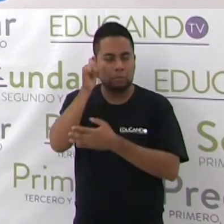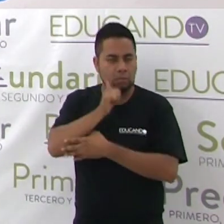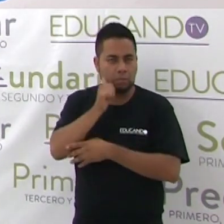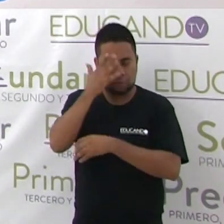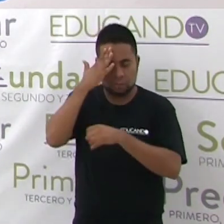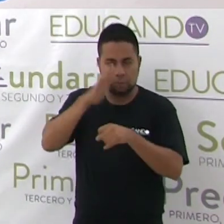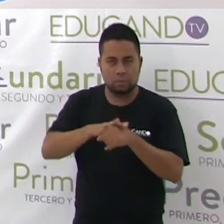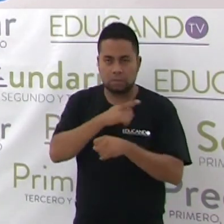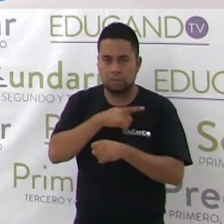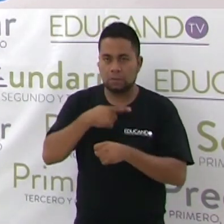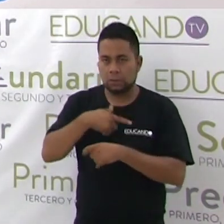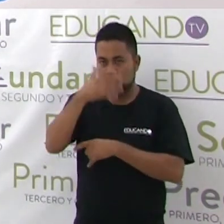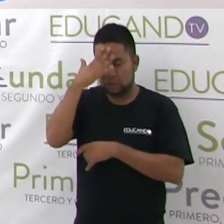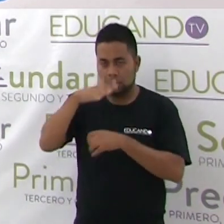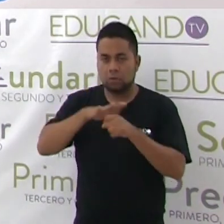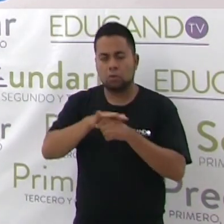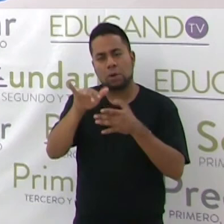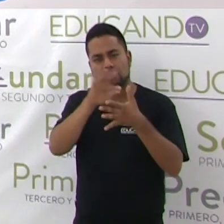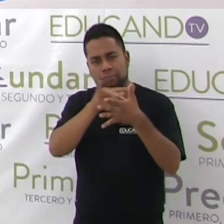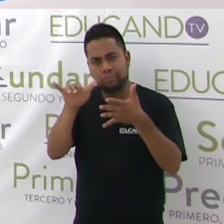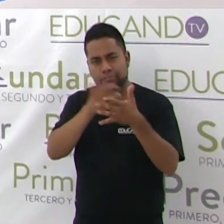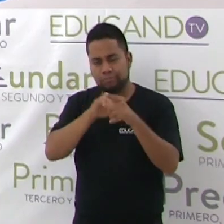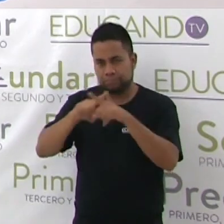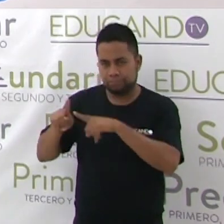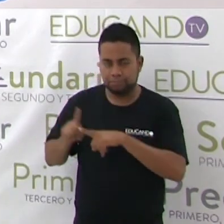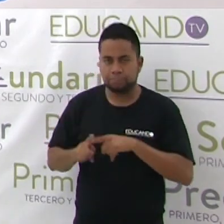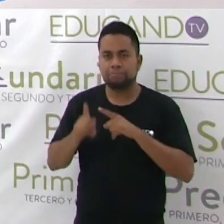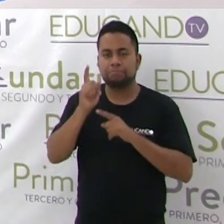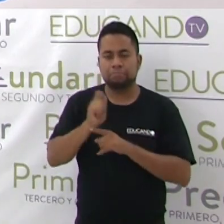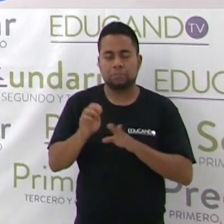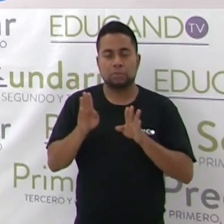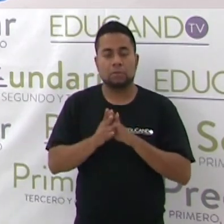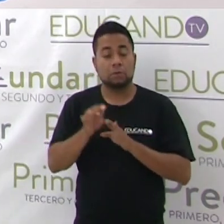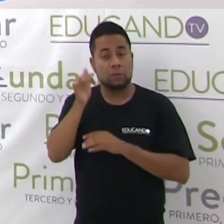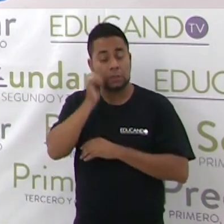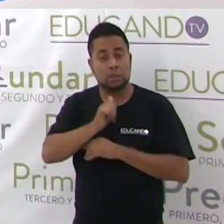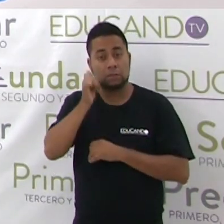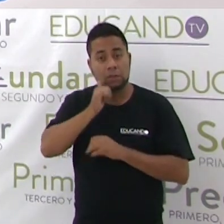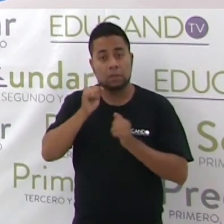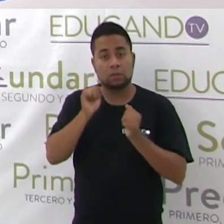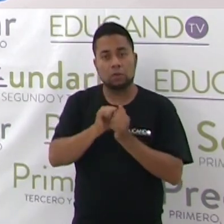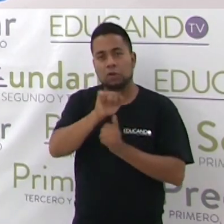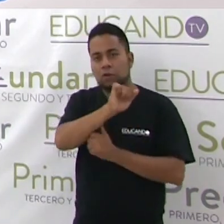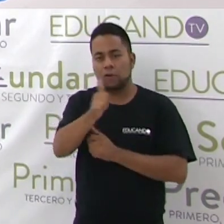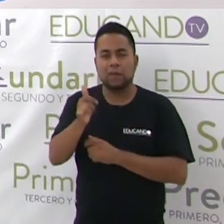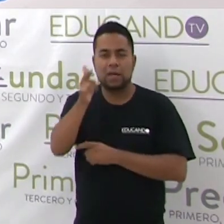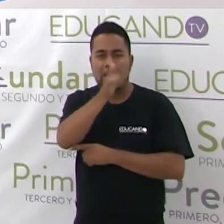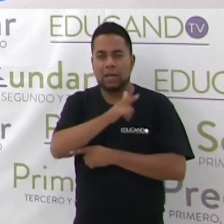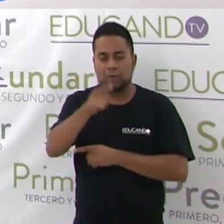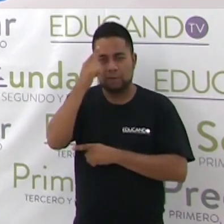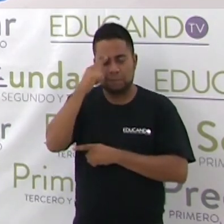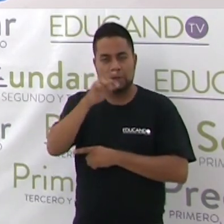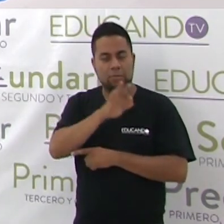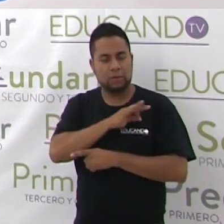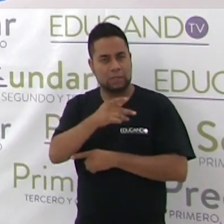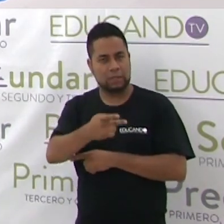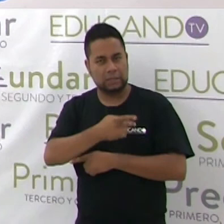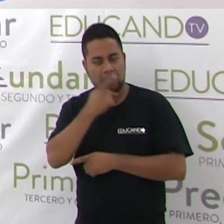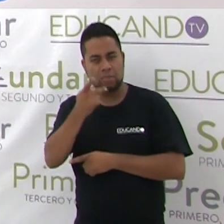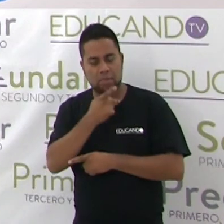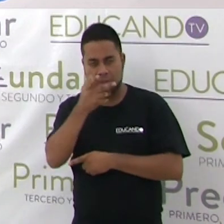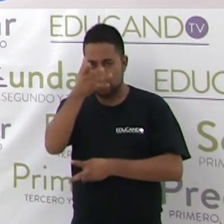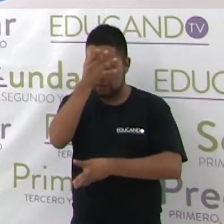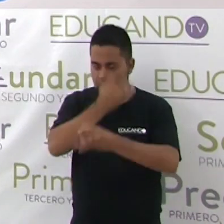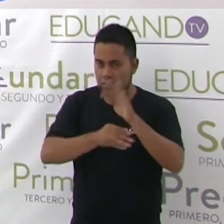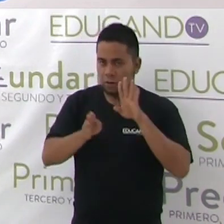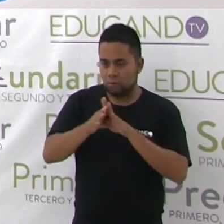olvide seguir tomando en cuenta las lecturas y más si lo manejamos con otra lengua para que nosotros vayamos aprendiendo